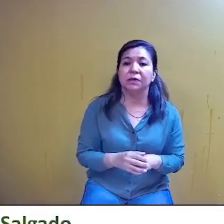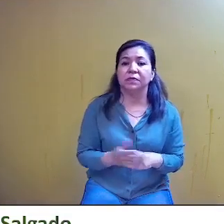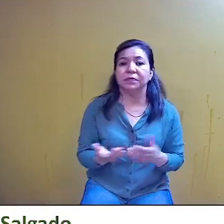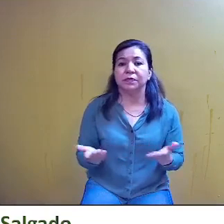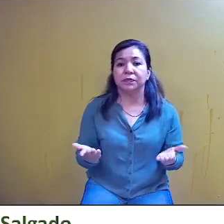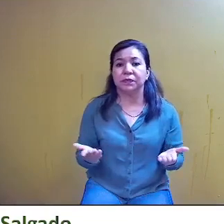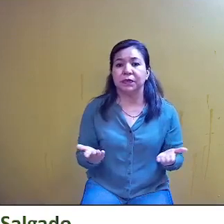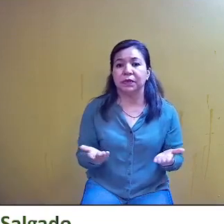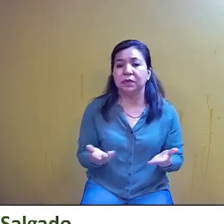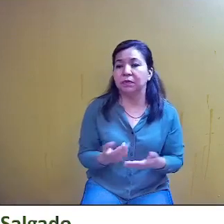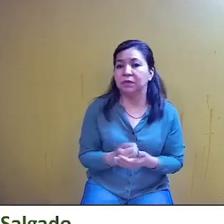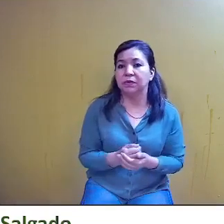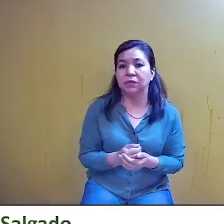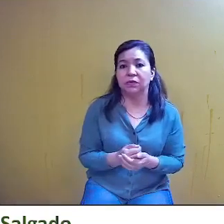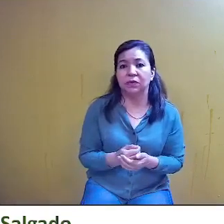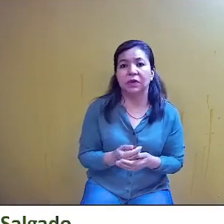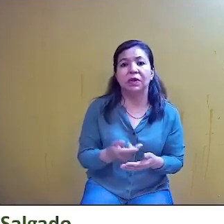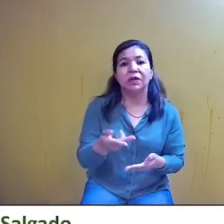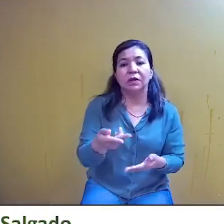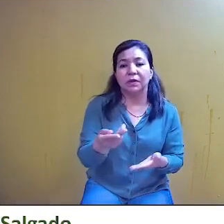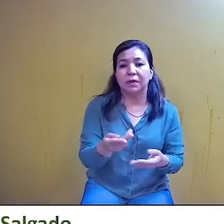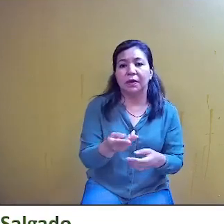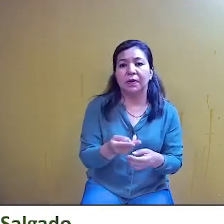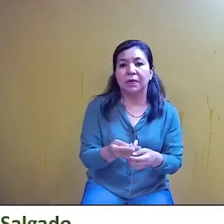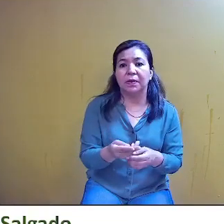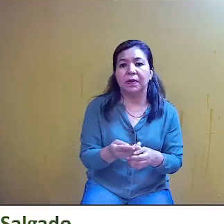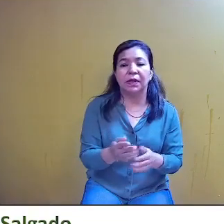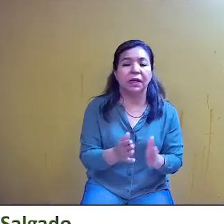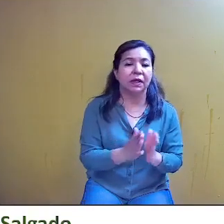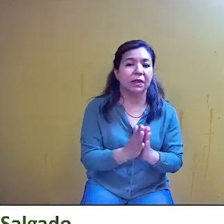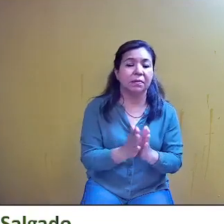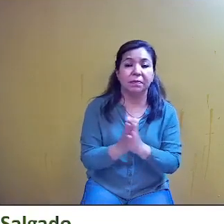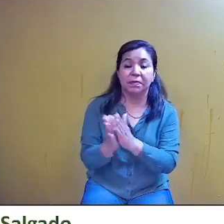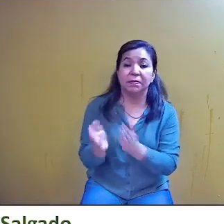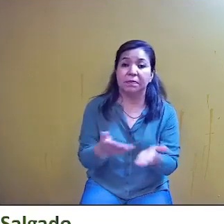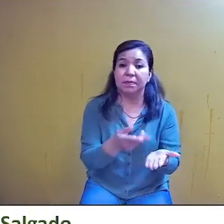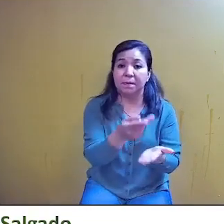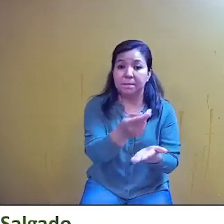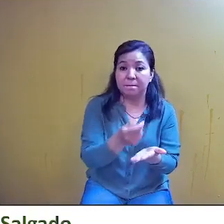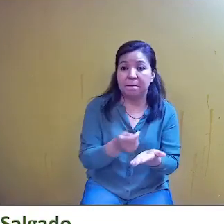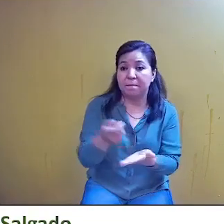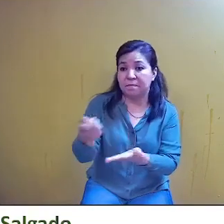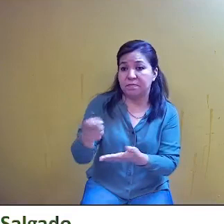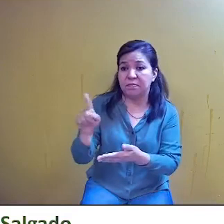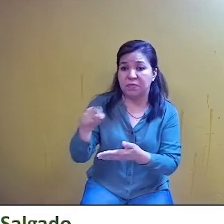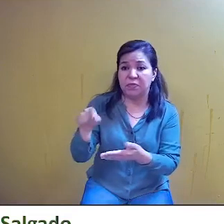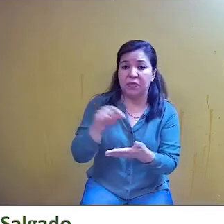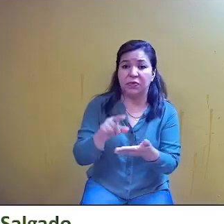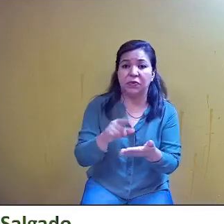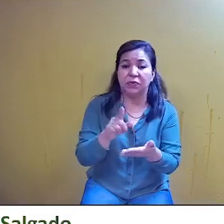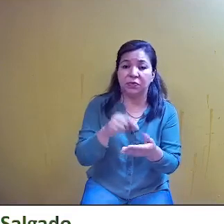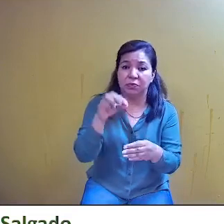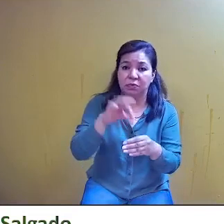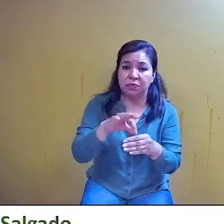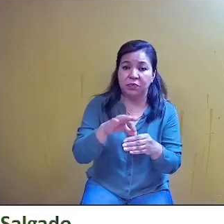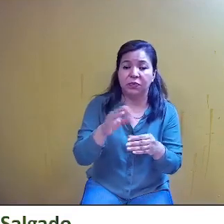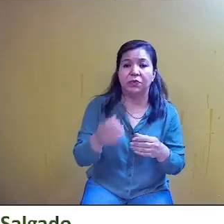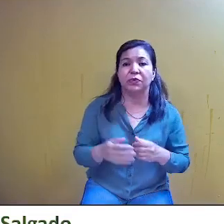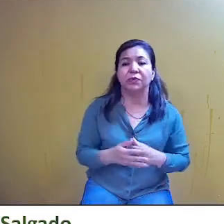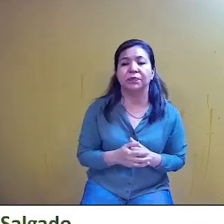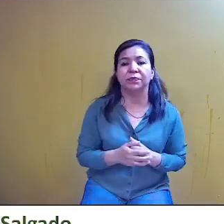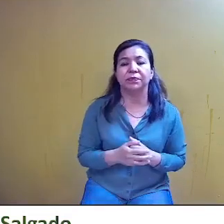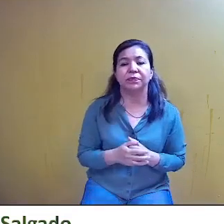a una solicitud de voto. Sin embargo,